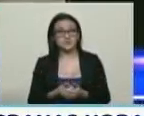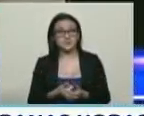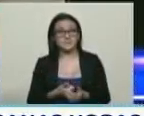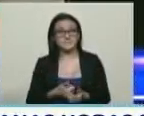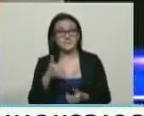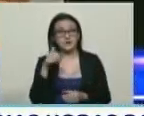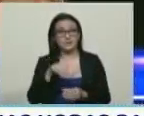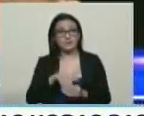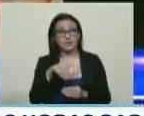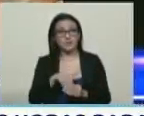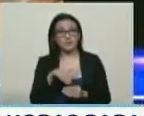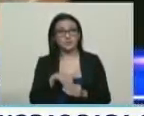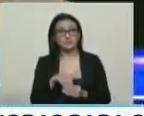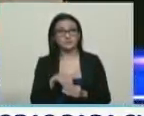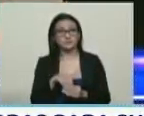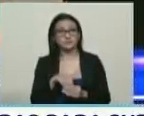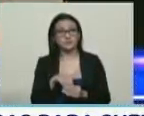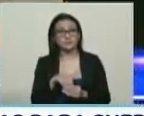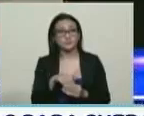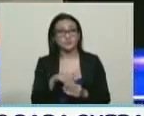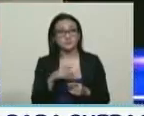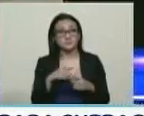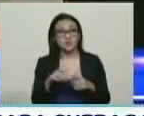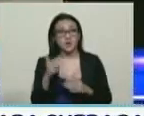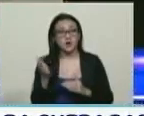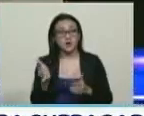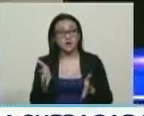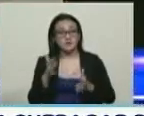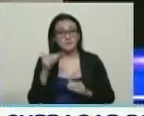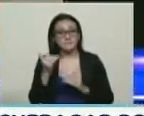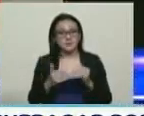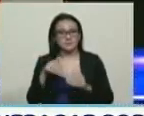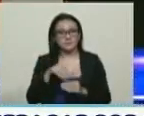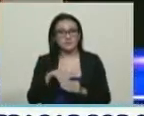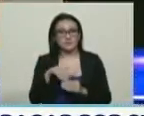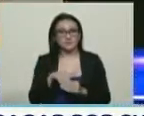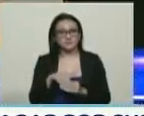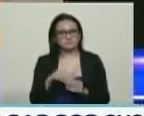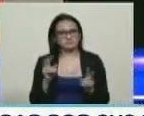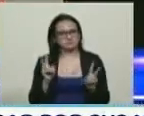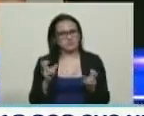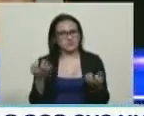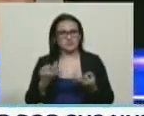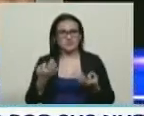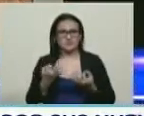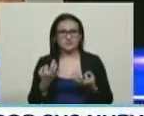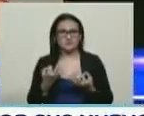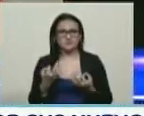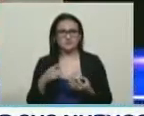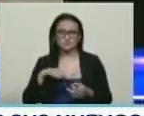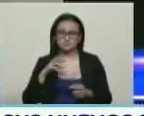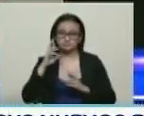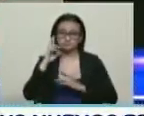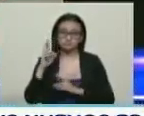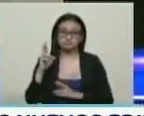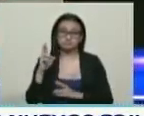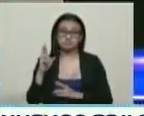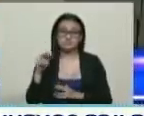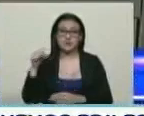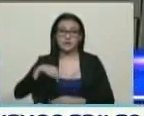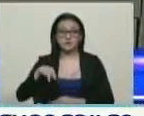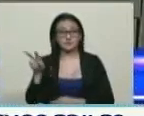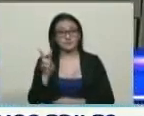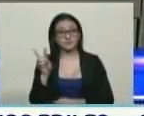cantidad de votos, pero termina ganando el que tiene menor cantidad de votos. Una cosa muy extraña, la cual nosotros respetamos. Aquí en